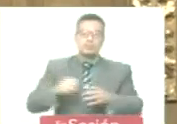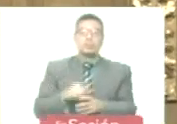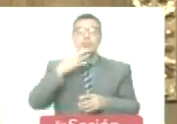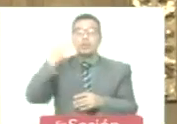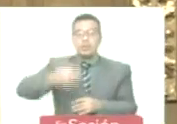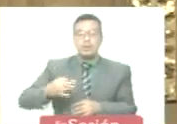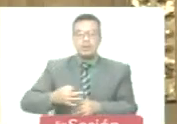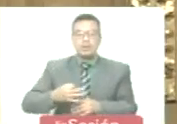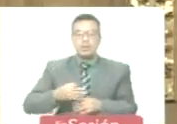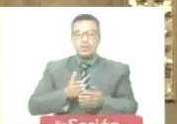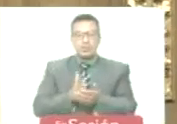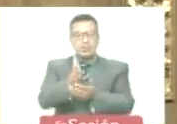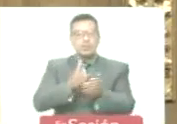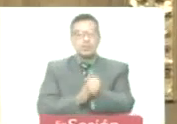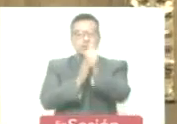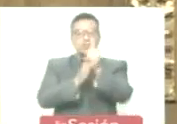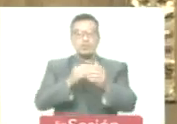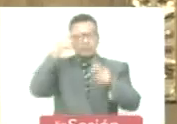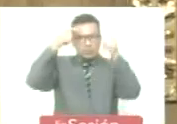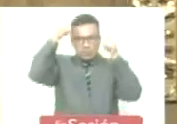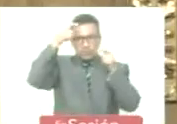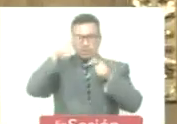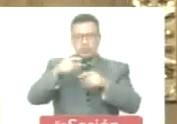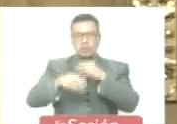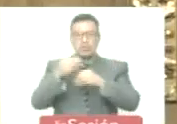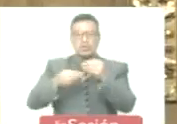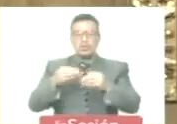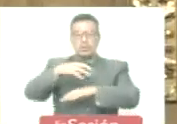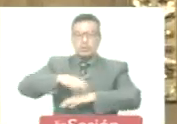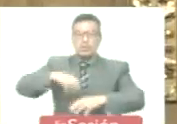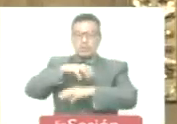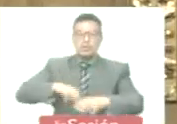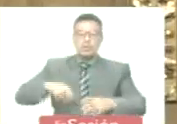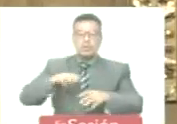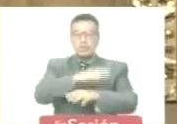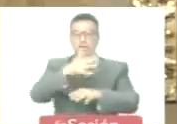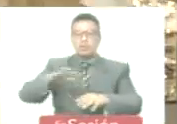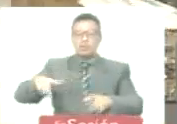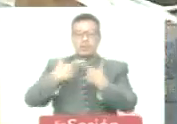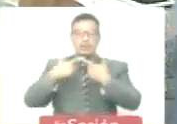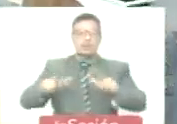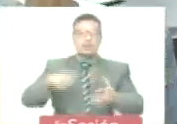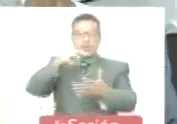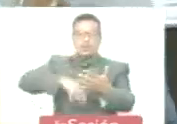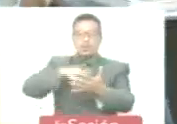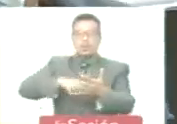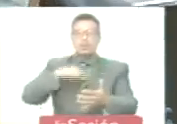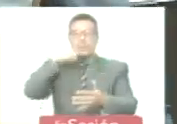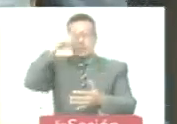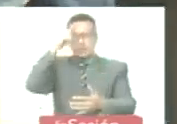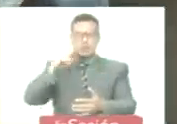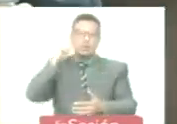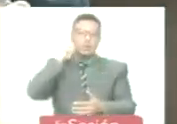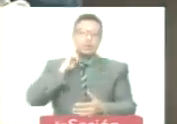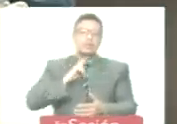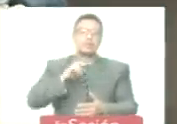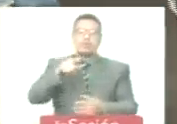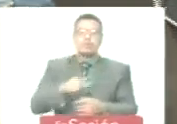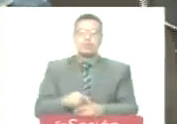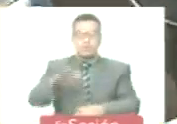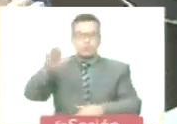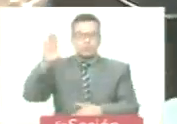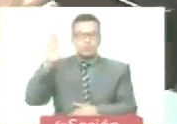como lo orientó Chávez, gritaremos: no araste en el mar, Padre Libertador, no araste en el mar, Padre Bolívar. Es grande el